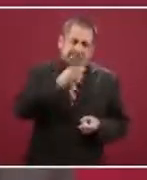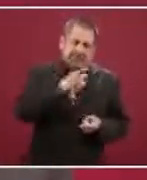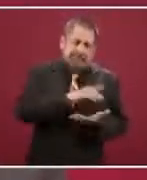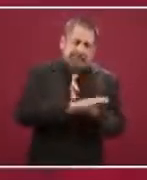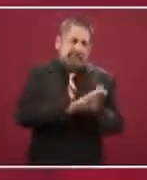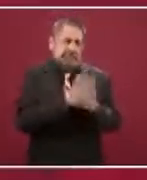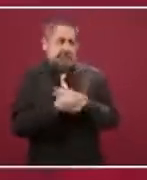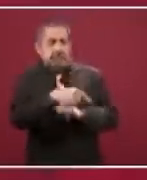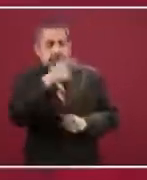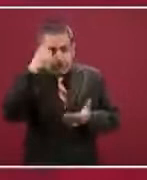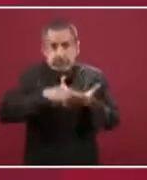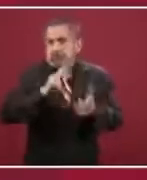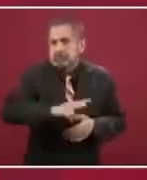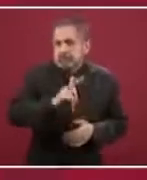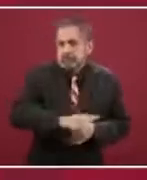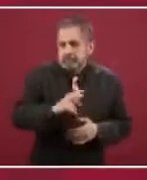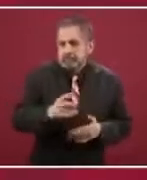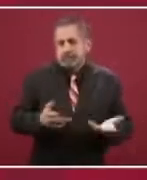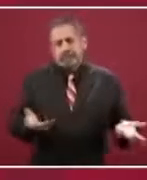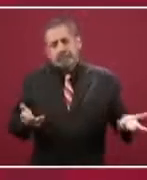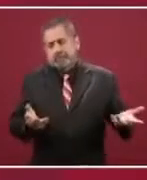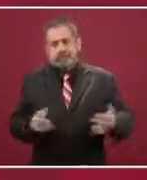verdad.